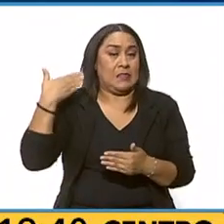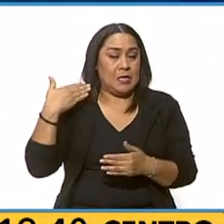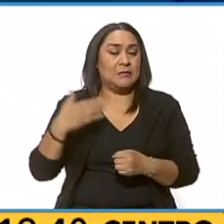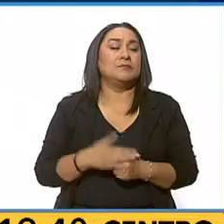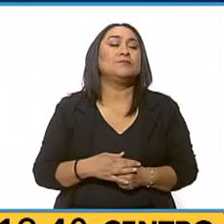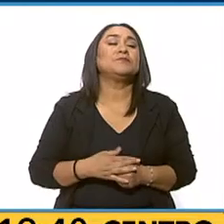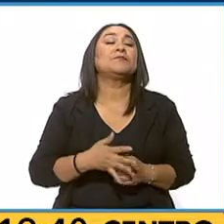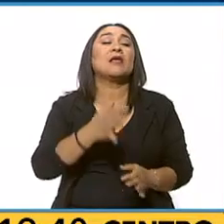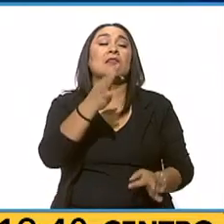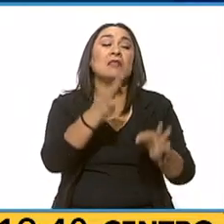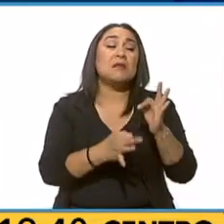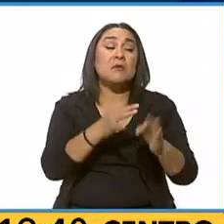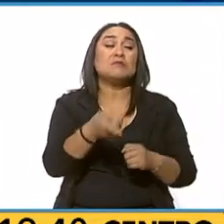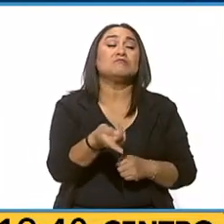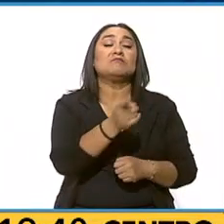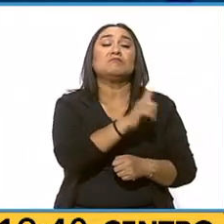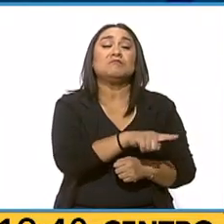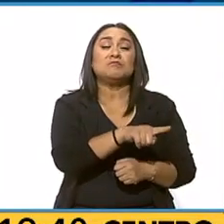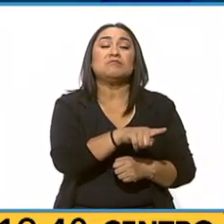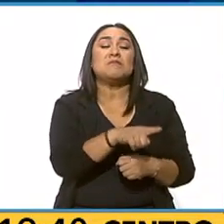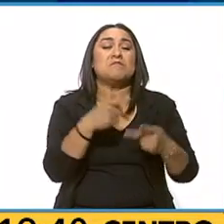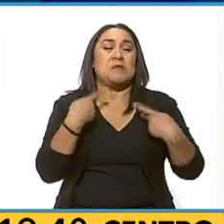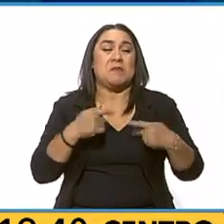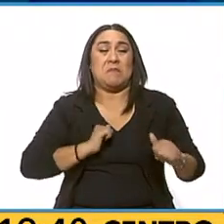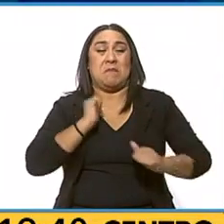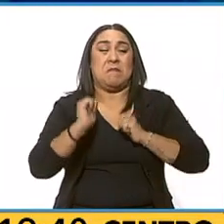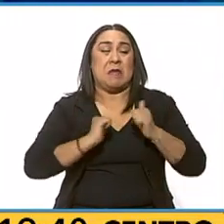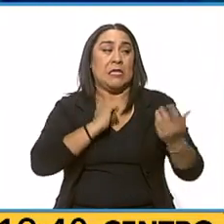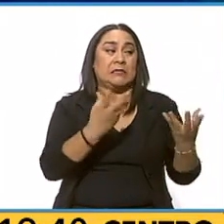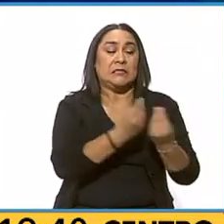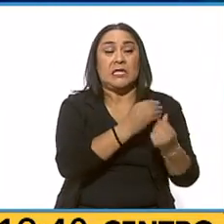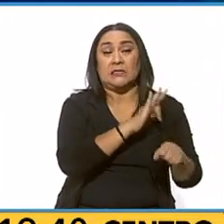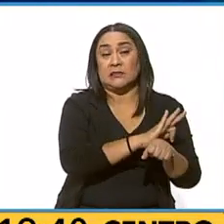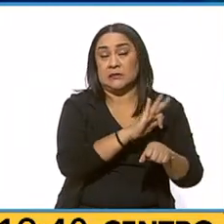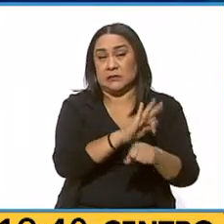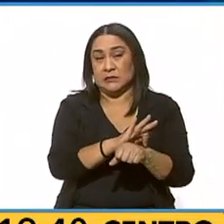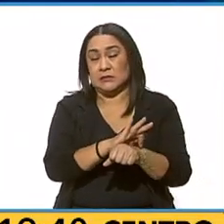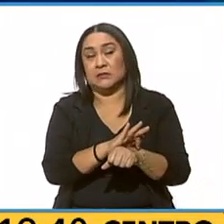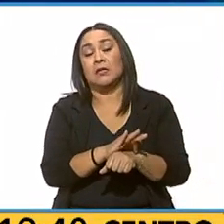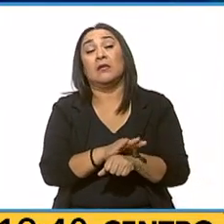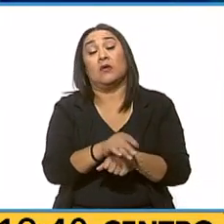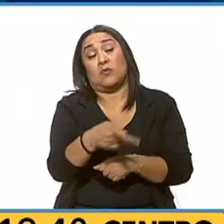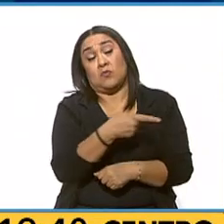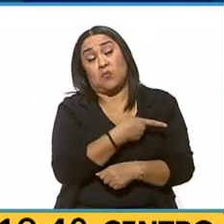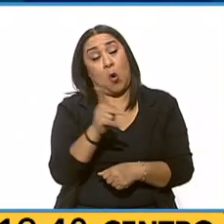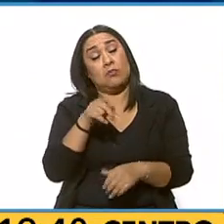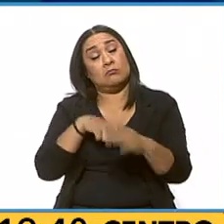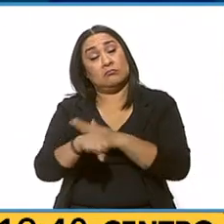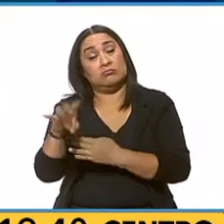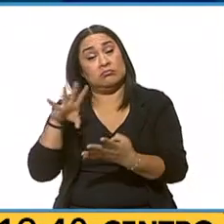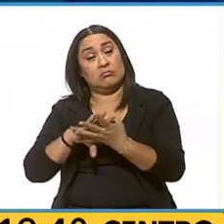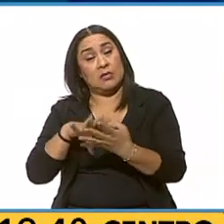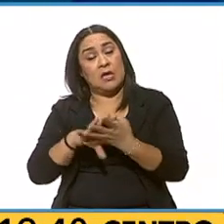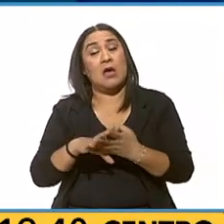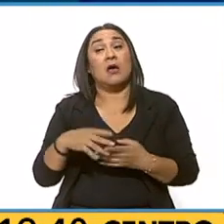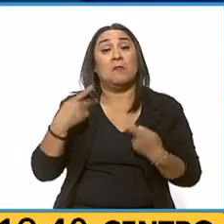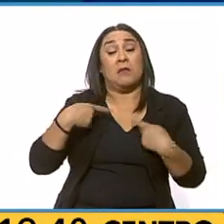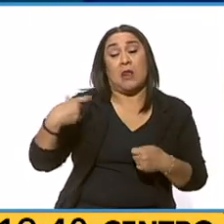la oficialía de partes de la oligarquía rapaz. Al pobre a la cárcel, al rico a su